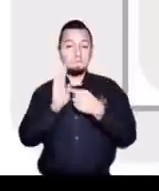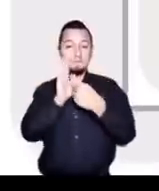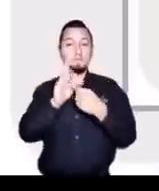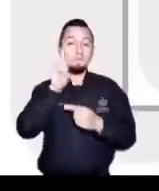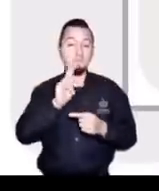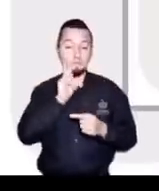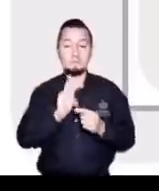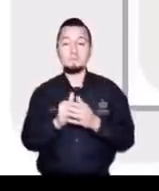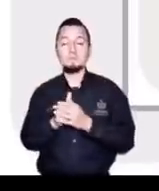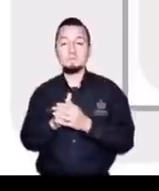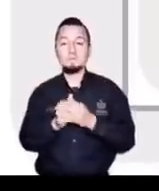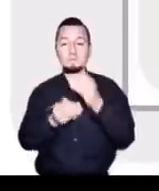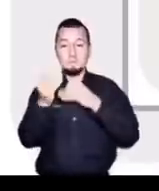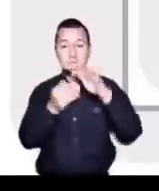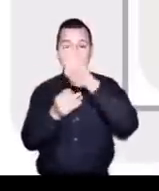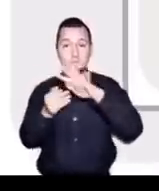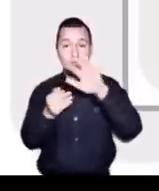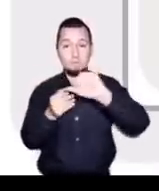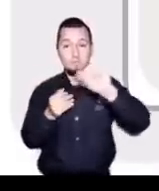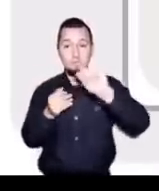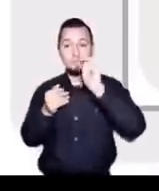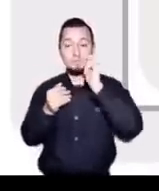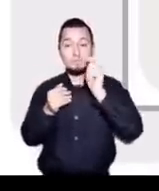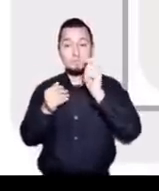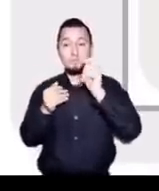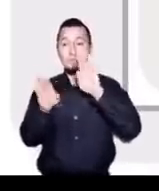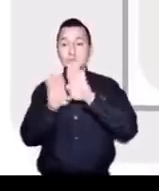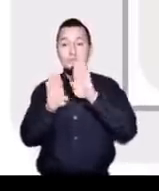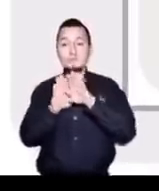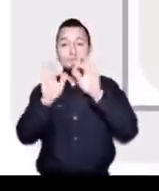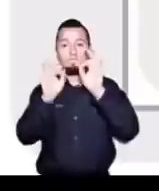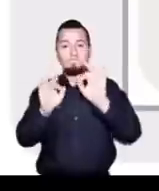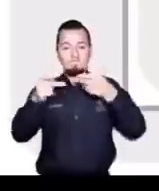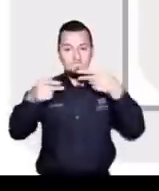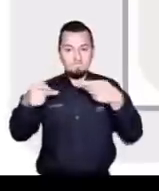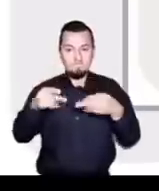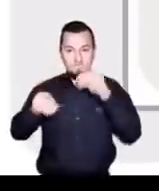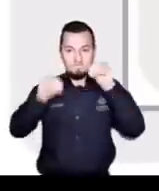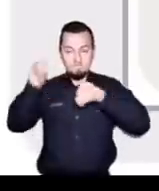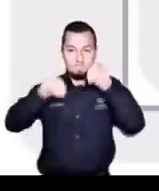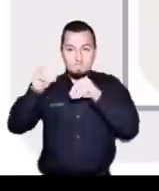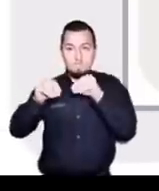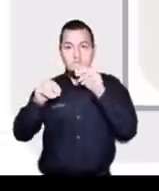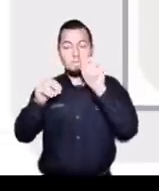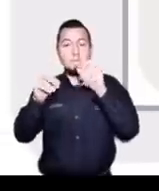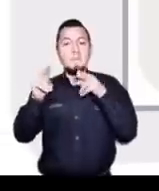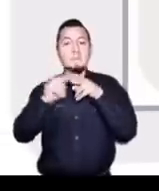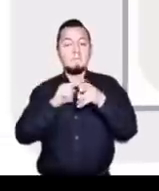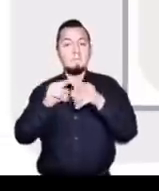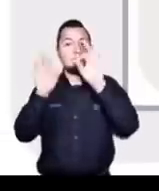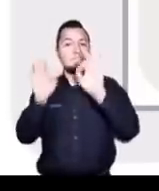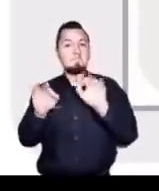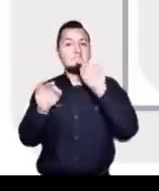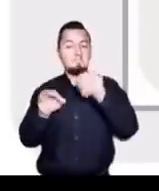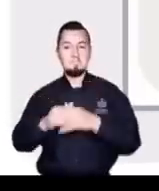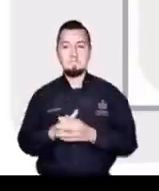carga en una vía totalmente separada a las vías de transporte ferroviario. Y bueno, pueden